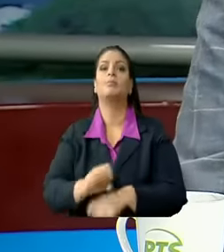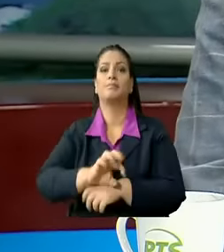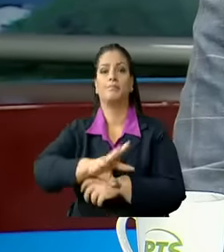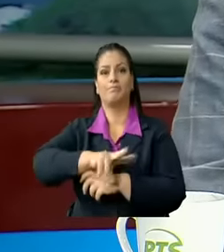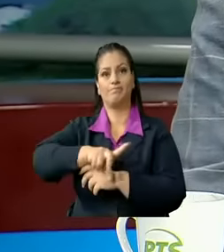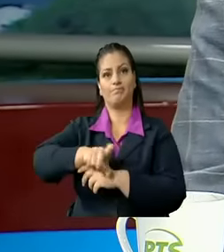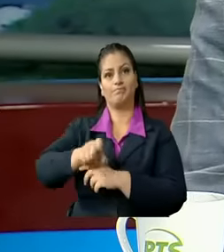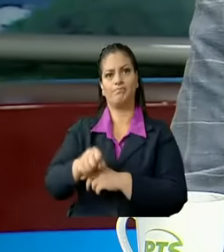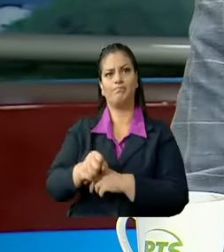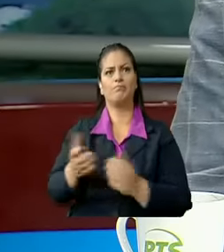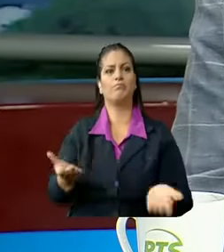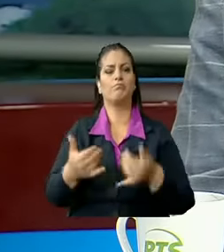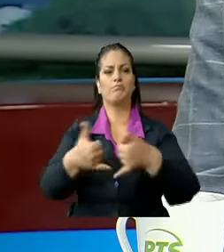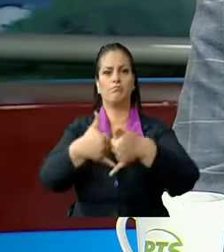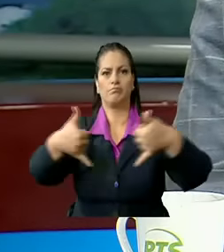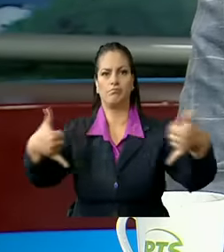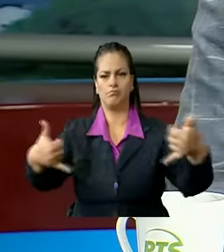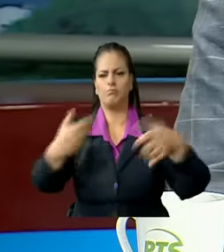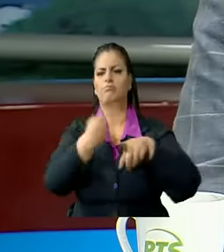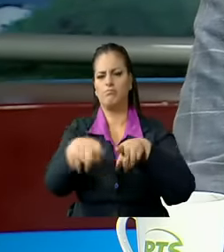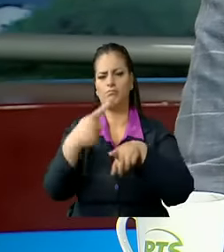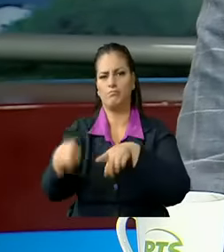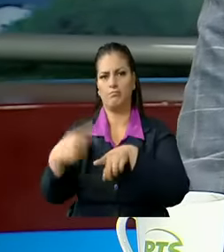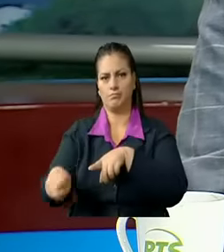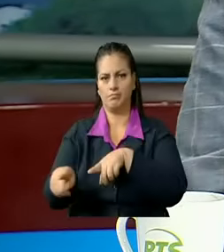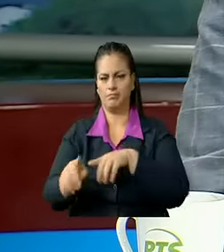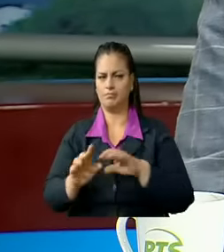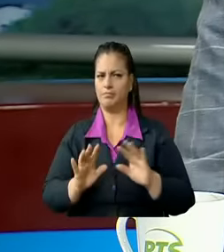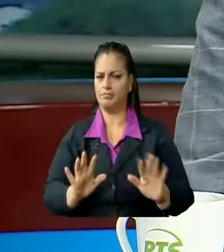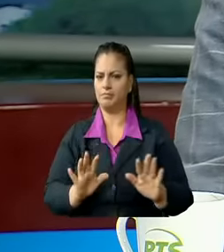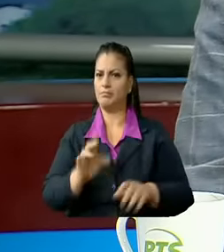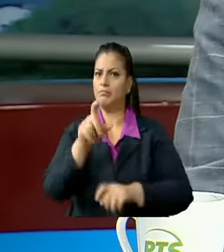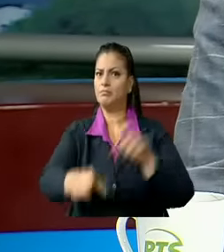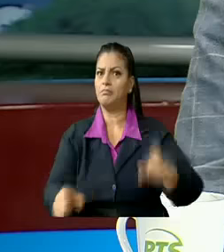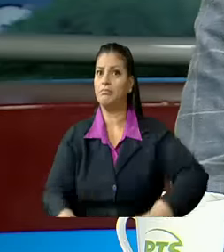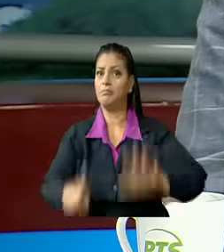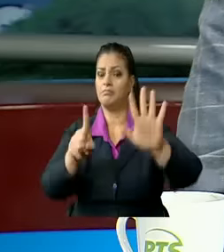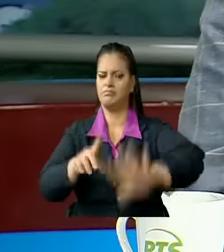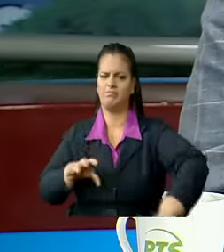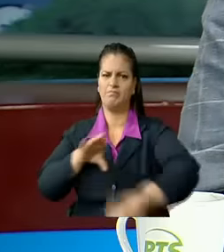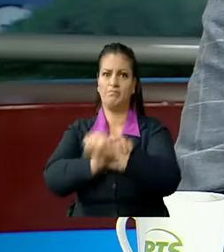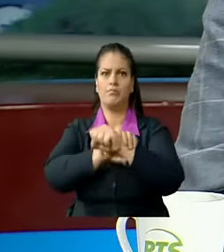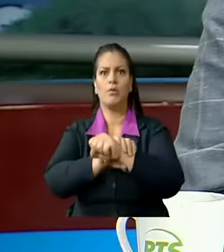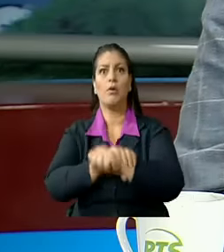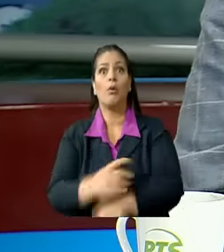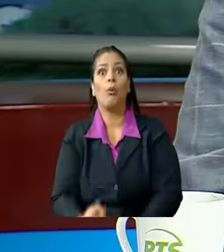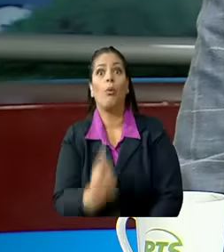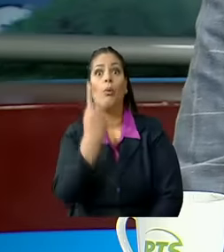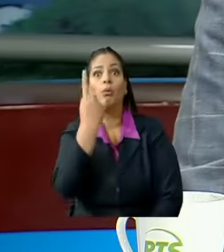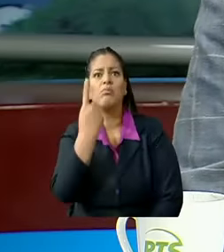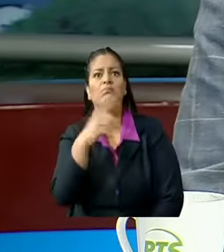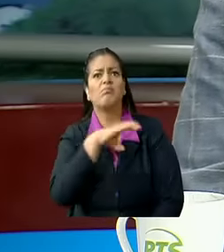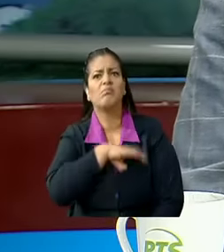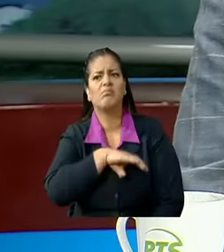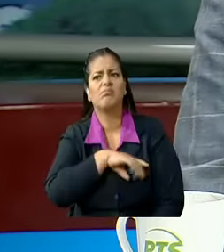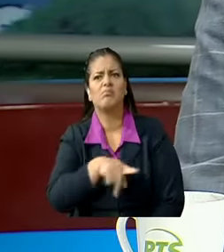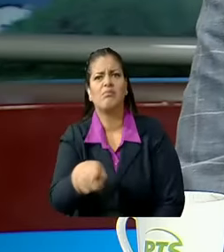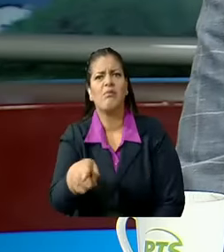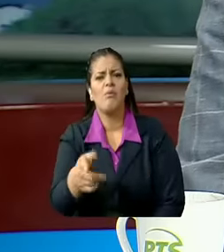en centros comerciales. Pero miren ustedes, entre los detenidos hay un agente de la